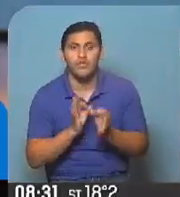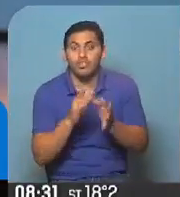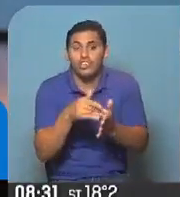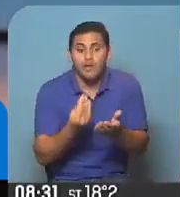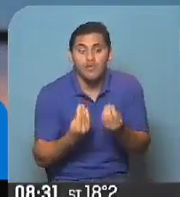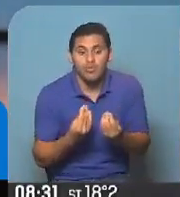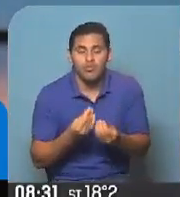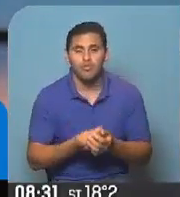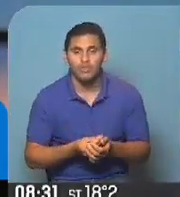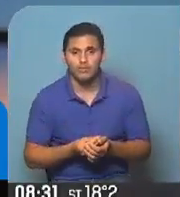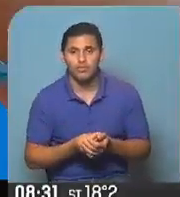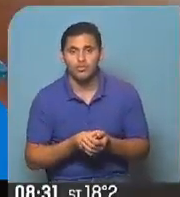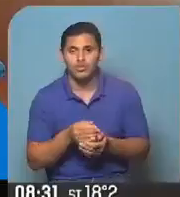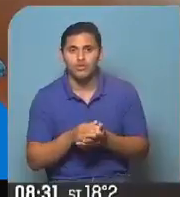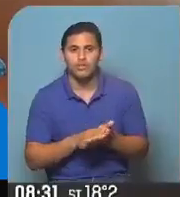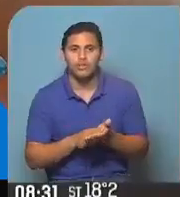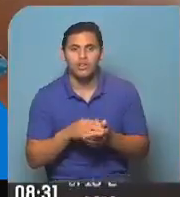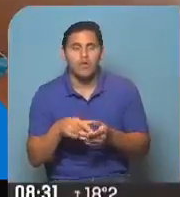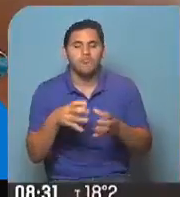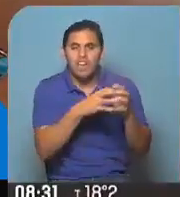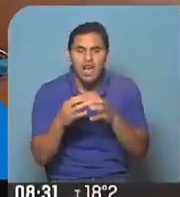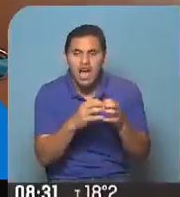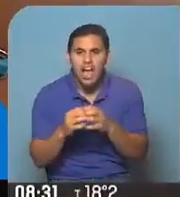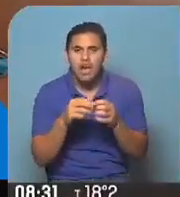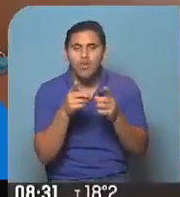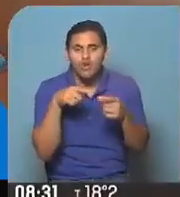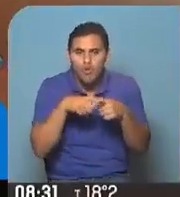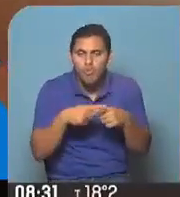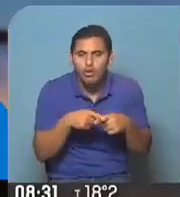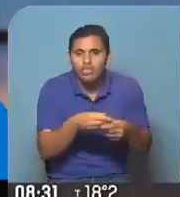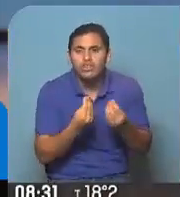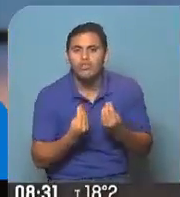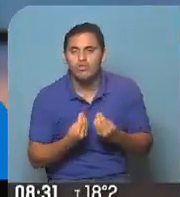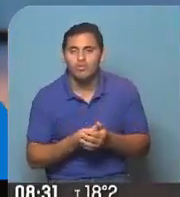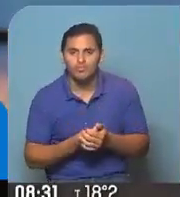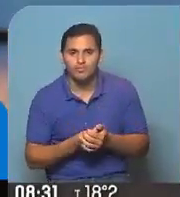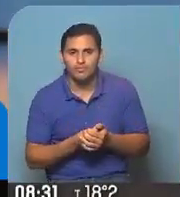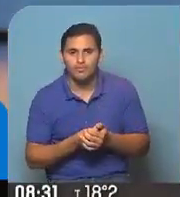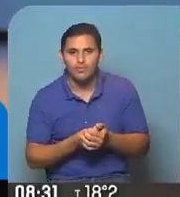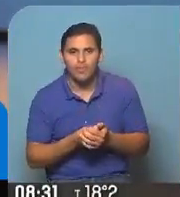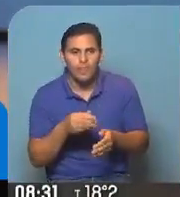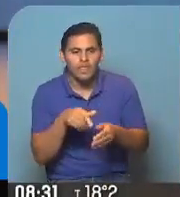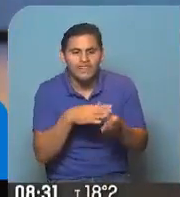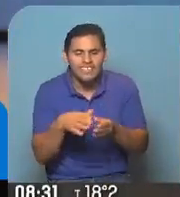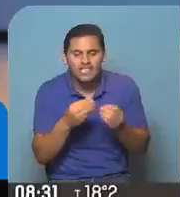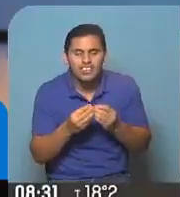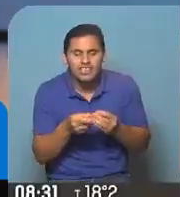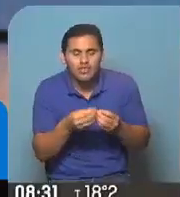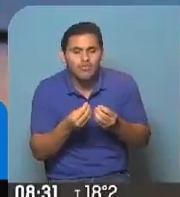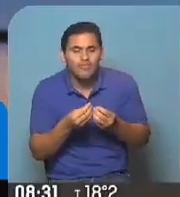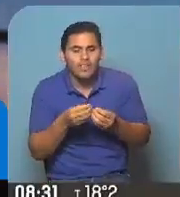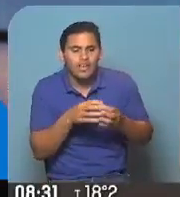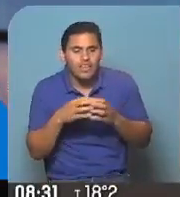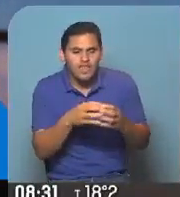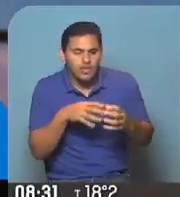sigamos con los acuerdos por rangos y con los acuerdos con el fondo monetario internacional es cómo repercute esto en la sociedad cómo